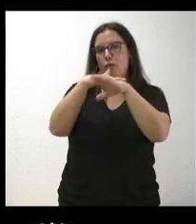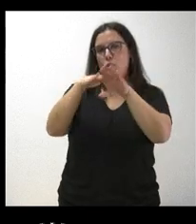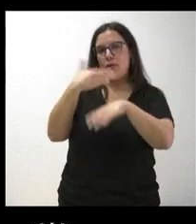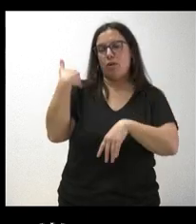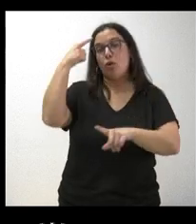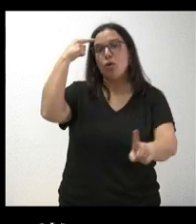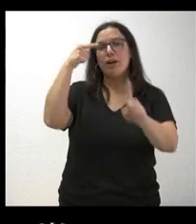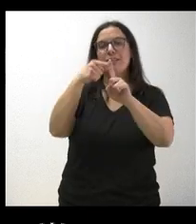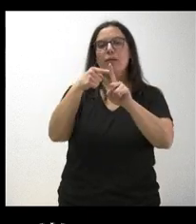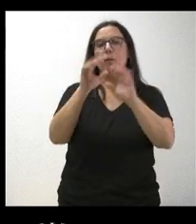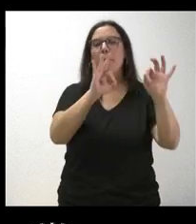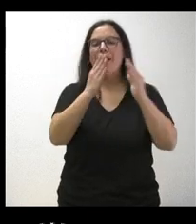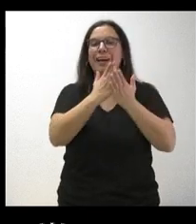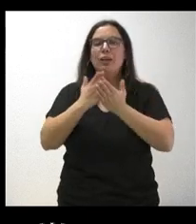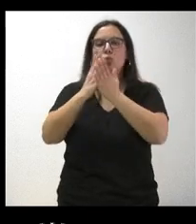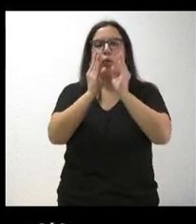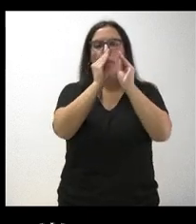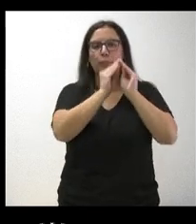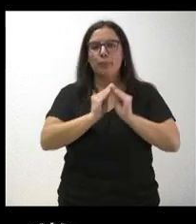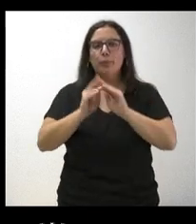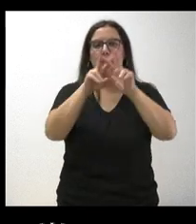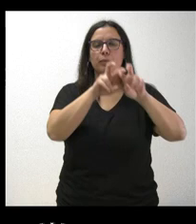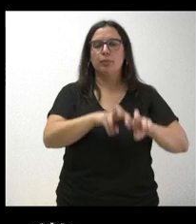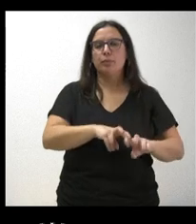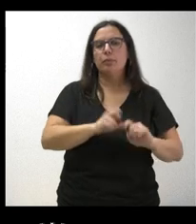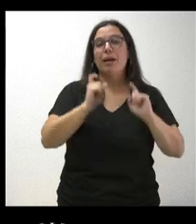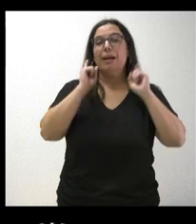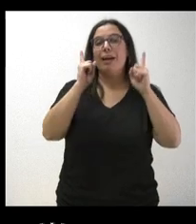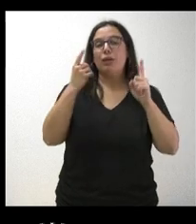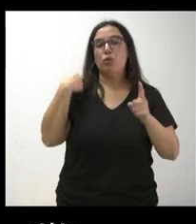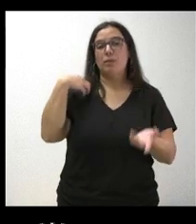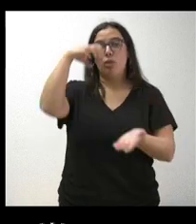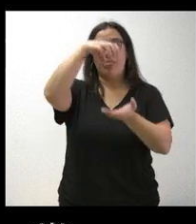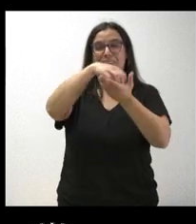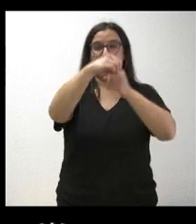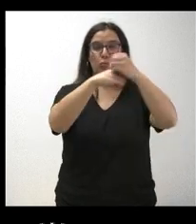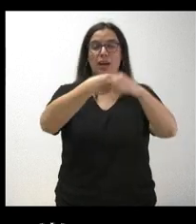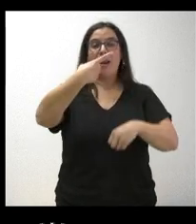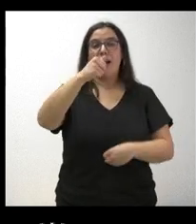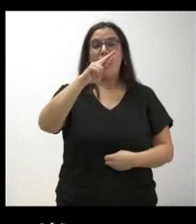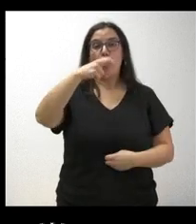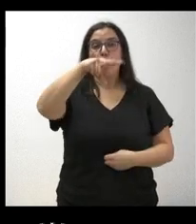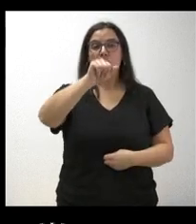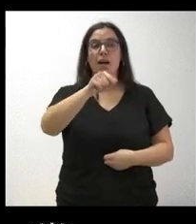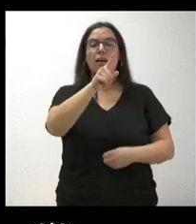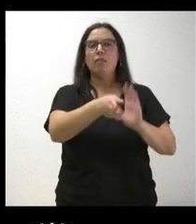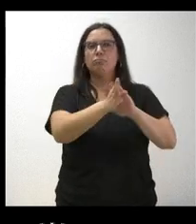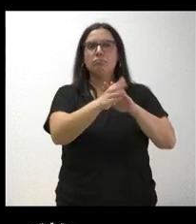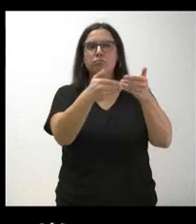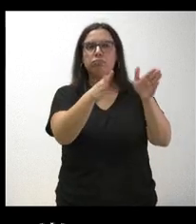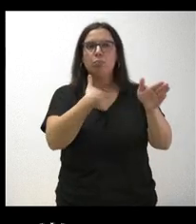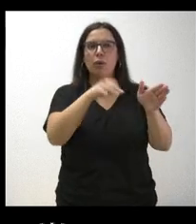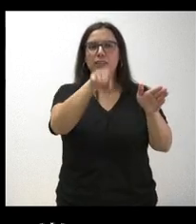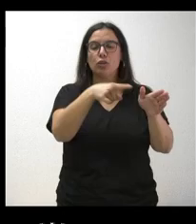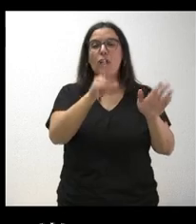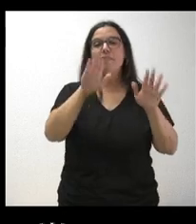hacer un estudio sobre una hipotética viabilidad de la central de garoña no sé si ese dinero se ha ejecutado si se ha hecho ese